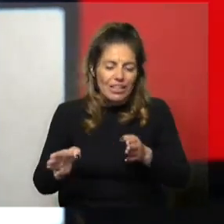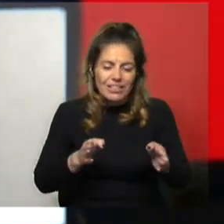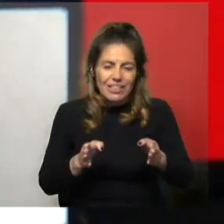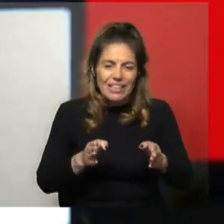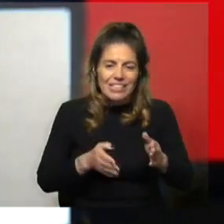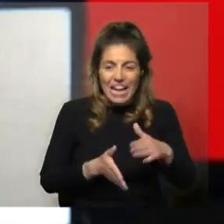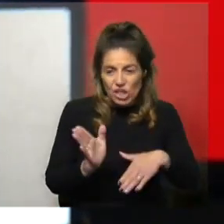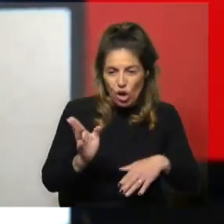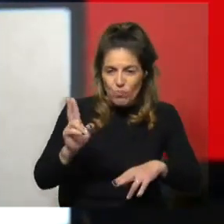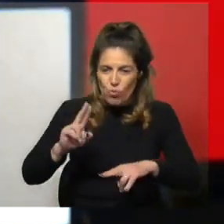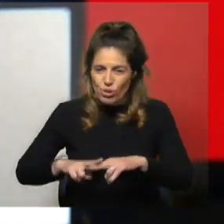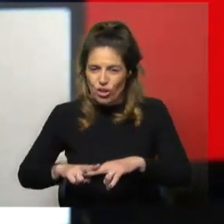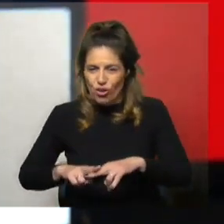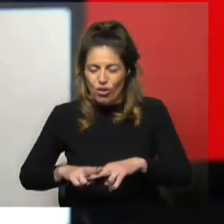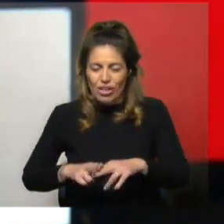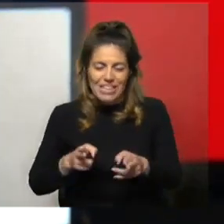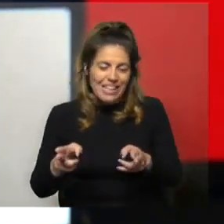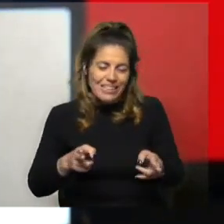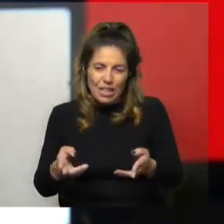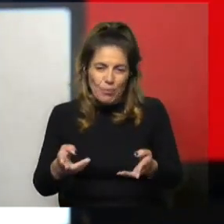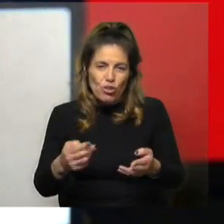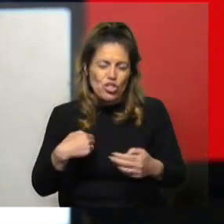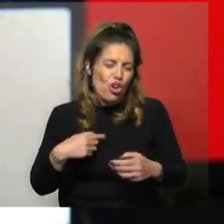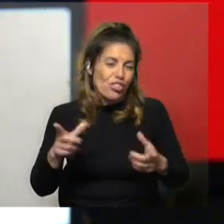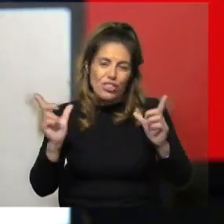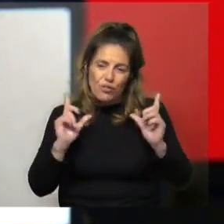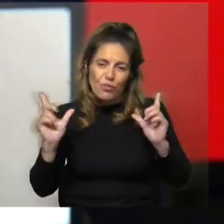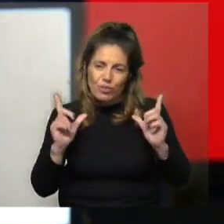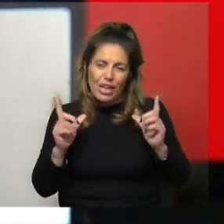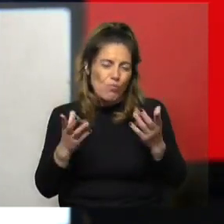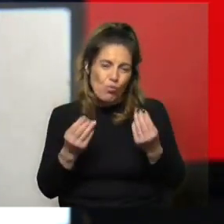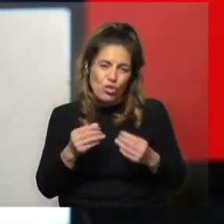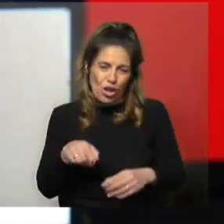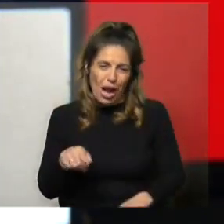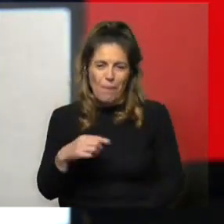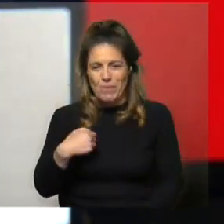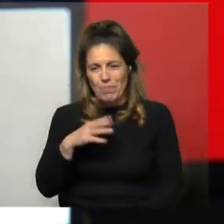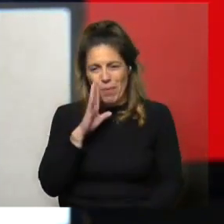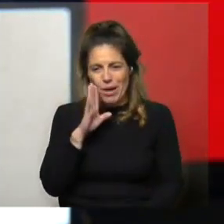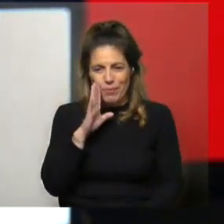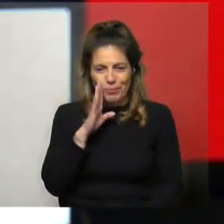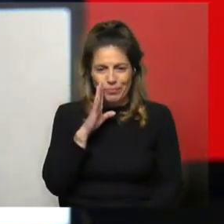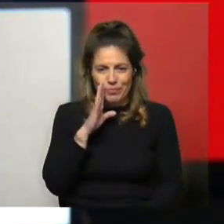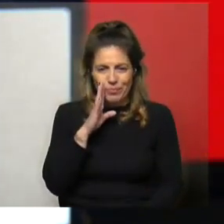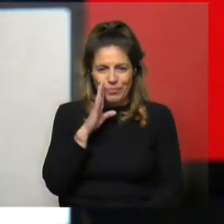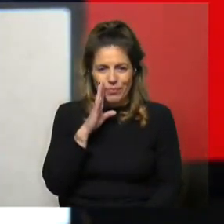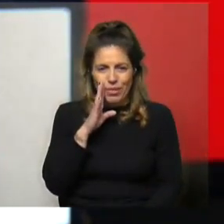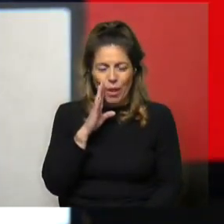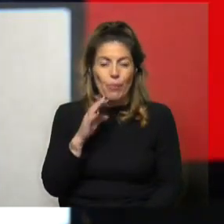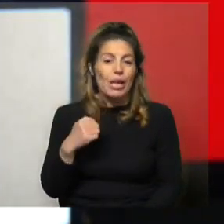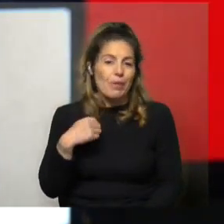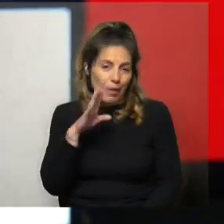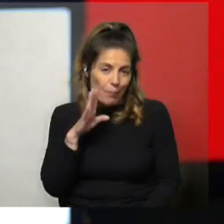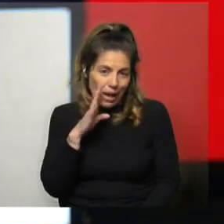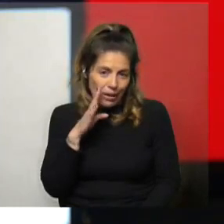falleció yo puedo decir que disfruté muchísimo mi vieja porque este mi mi mi vieja